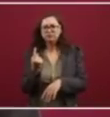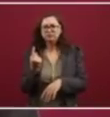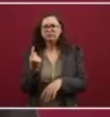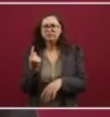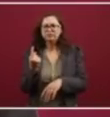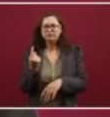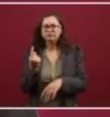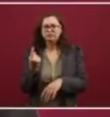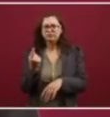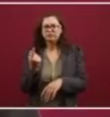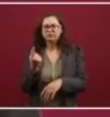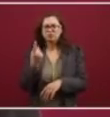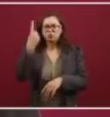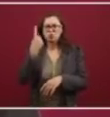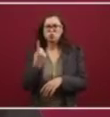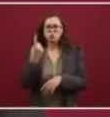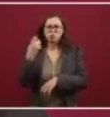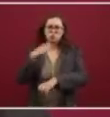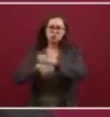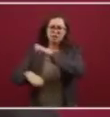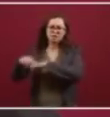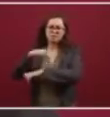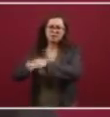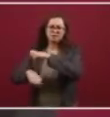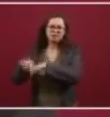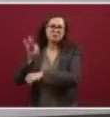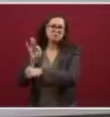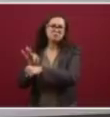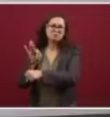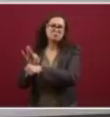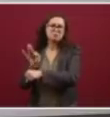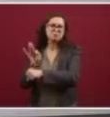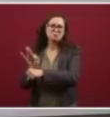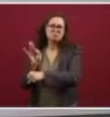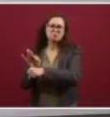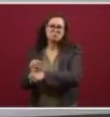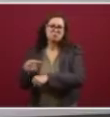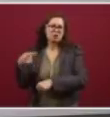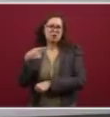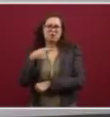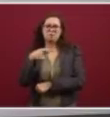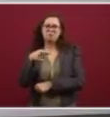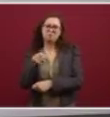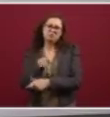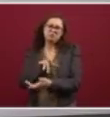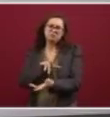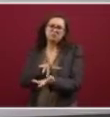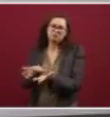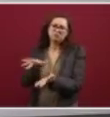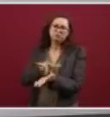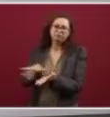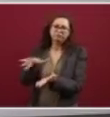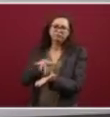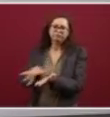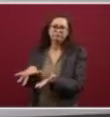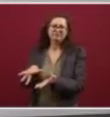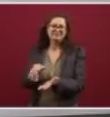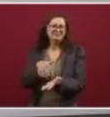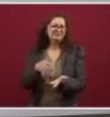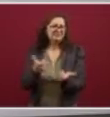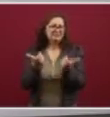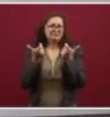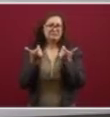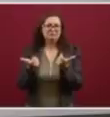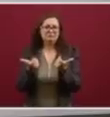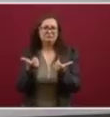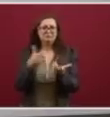empresa favorecida y con quien autorizaba. Y estamos hablando de miles de millones de